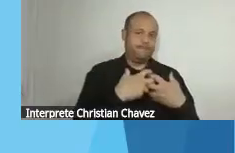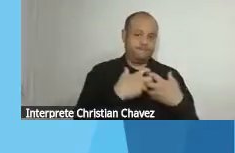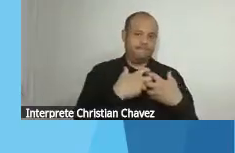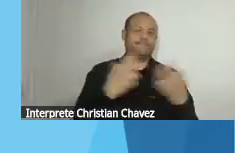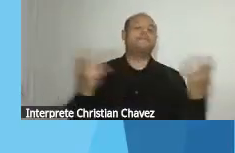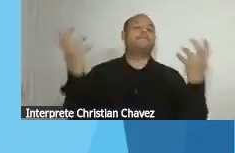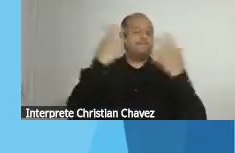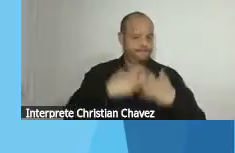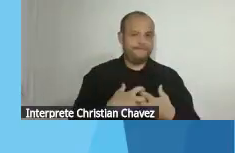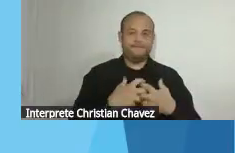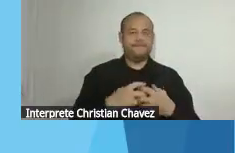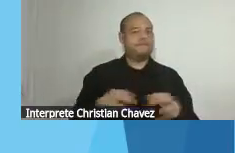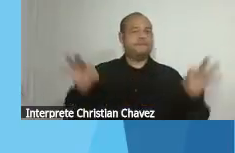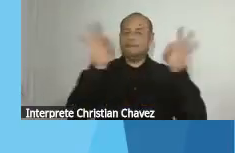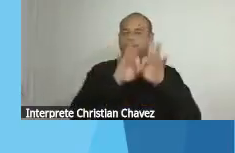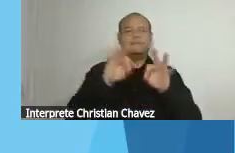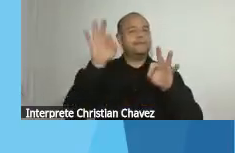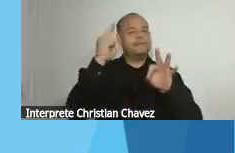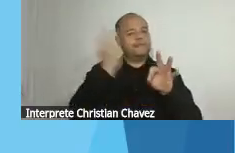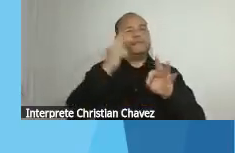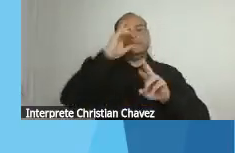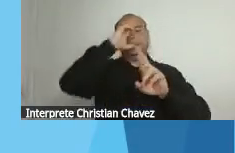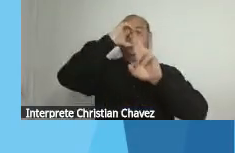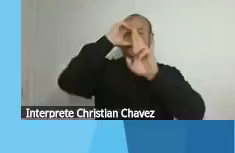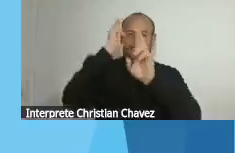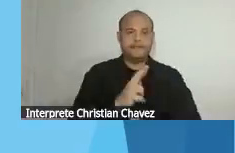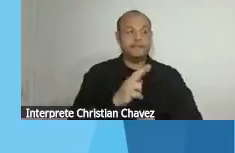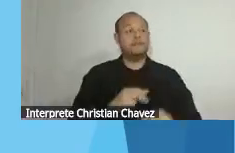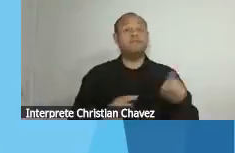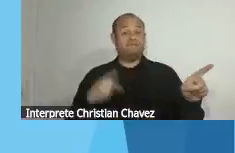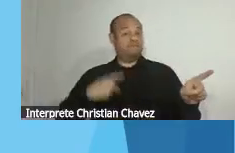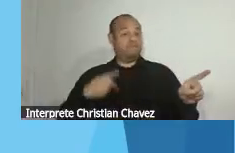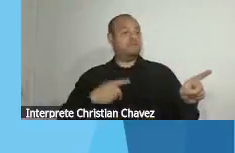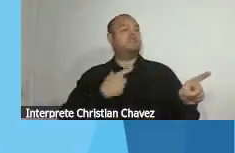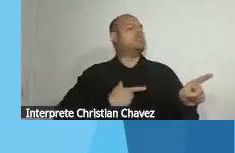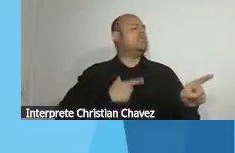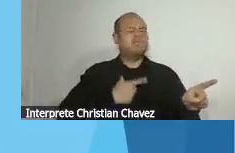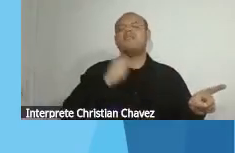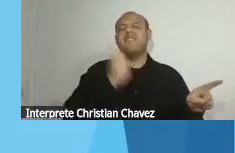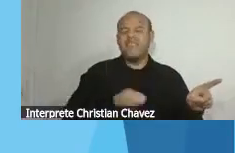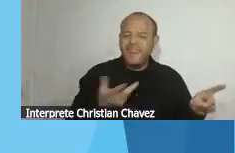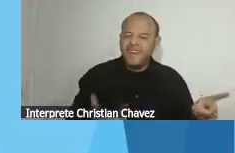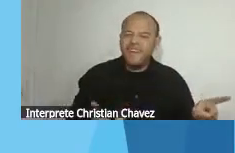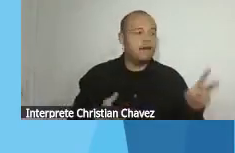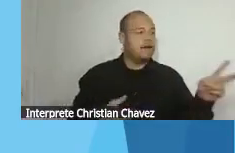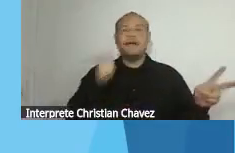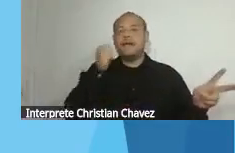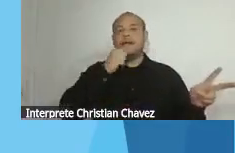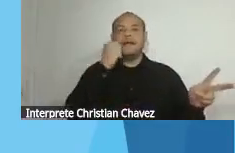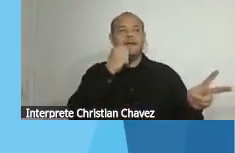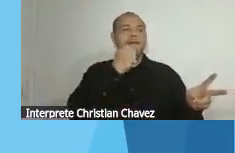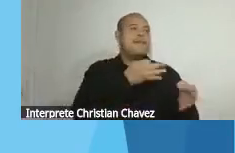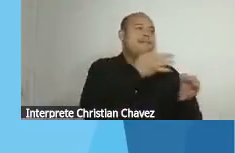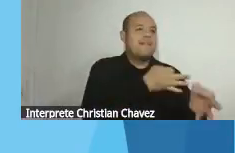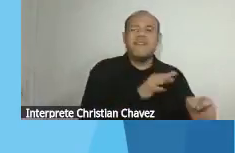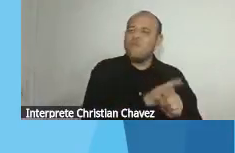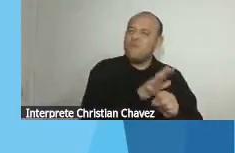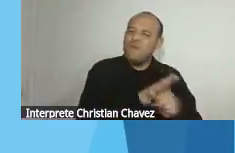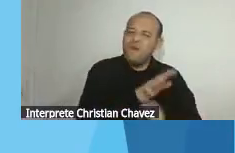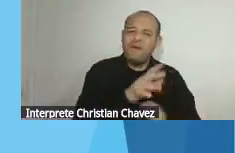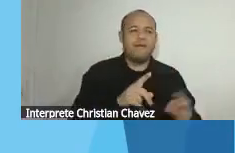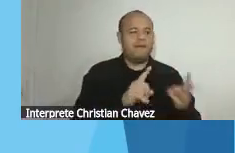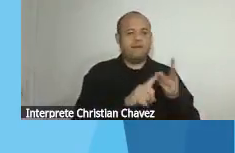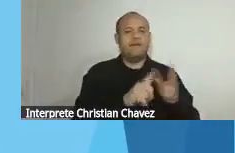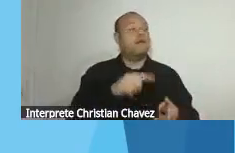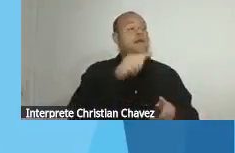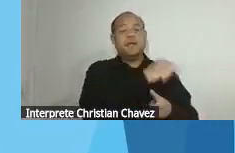tiene que respetar mucho los gustos de la persona, ¿sí? ¿Qué le gusta? ¿Qué prefiere? ¿Sí? ¿Qué acostumbra a